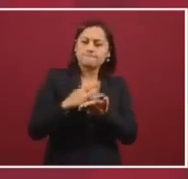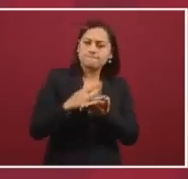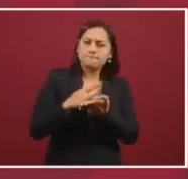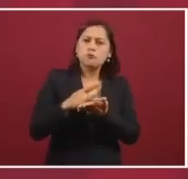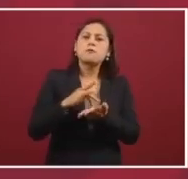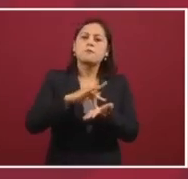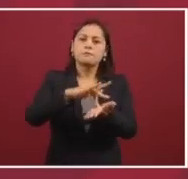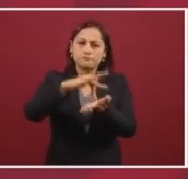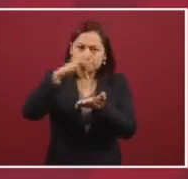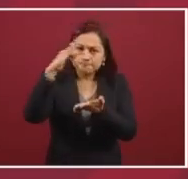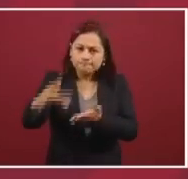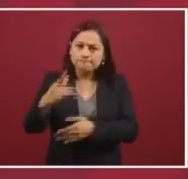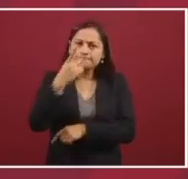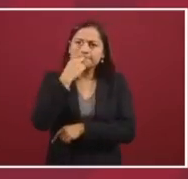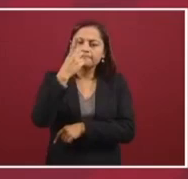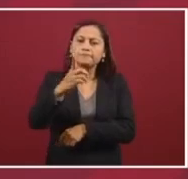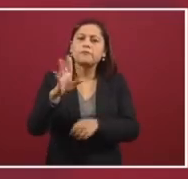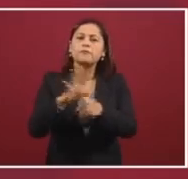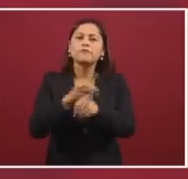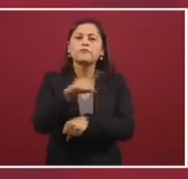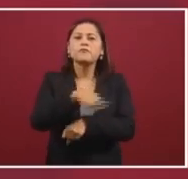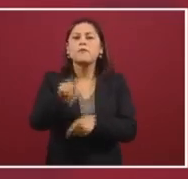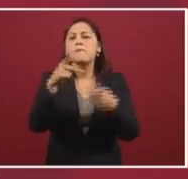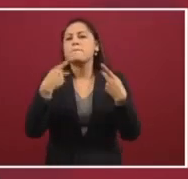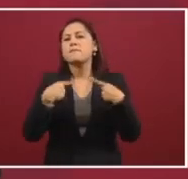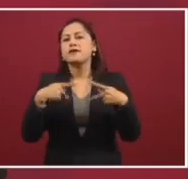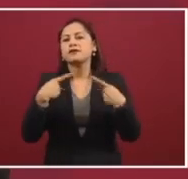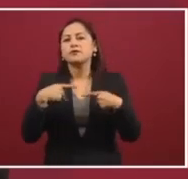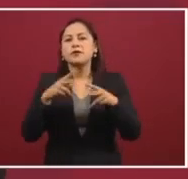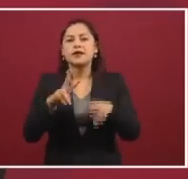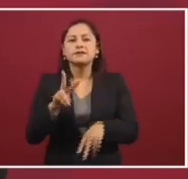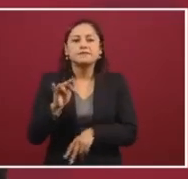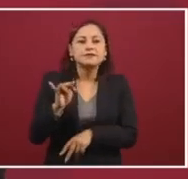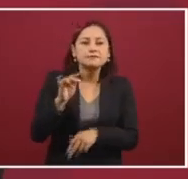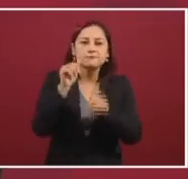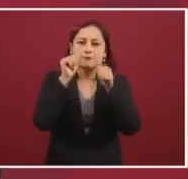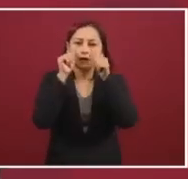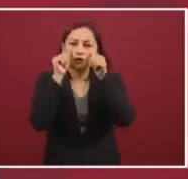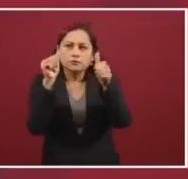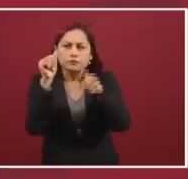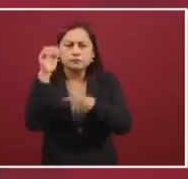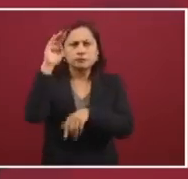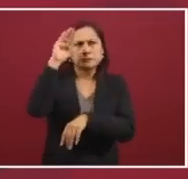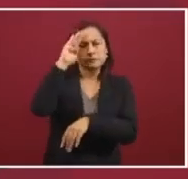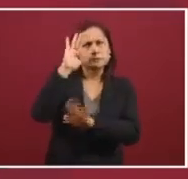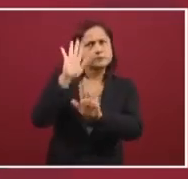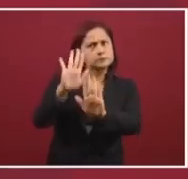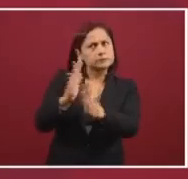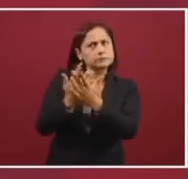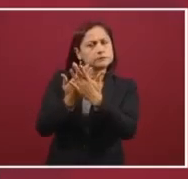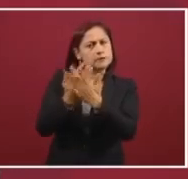en contra de su integración a la guardia nacional ya se resolvió el asunto